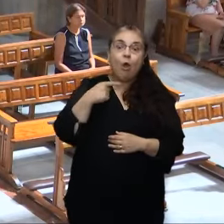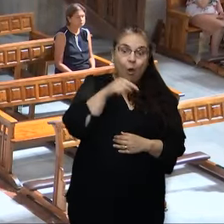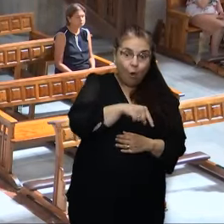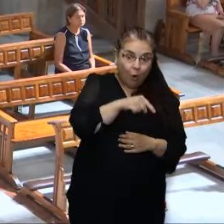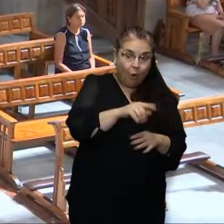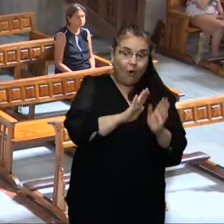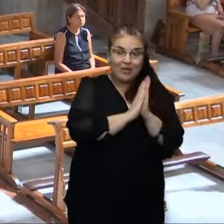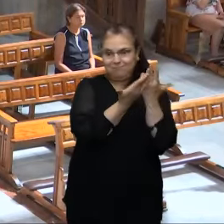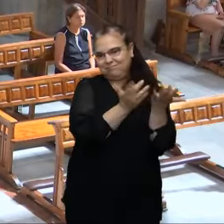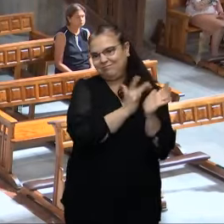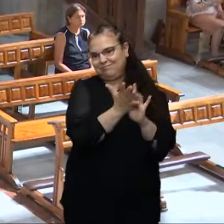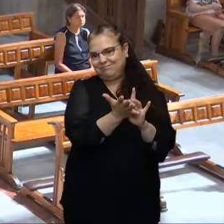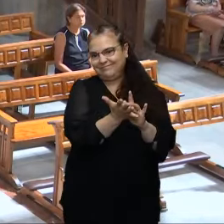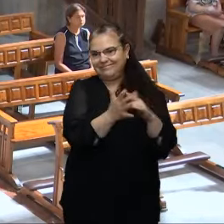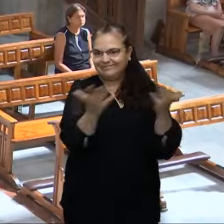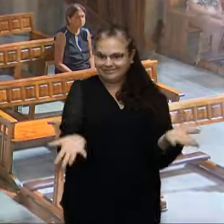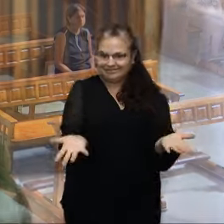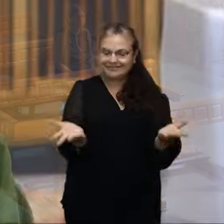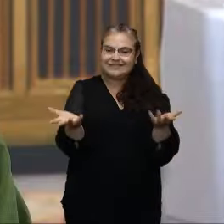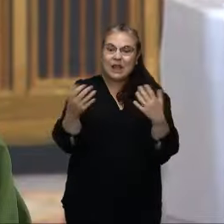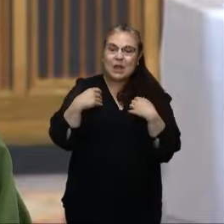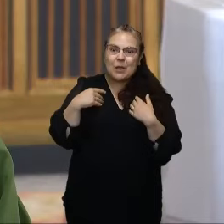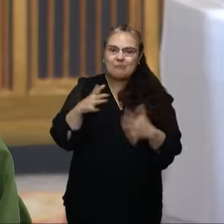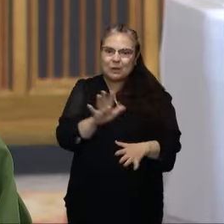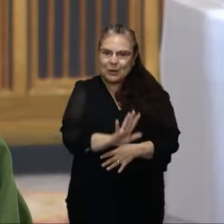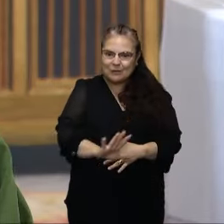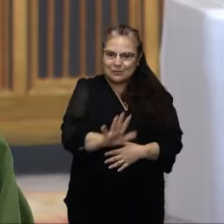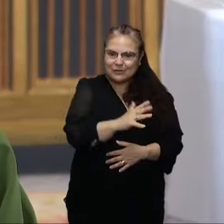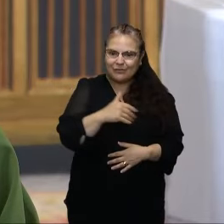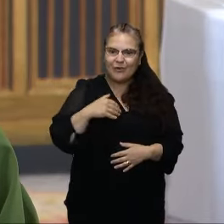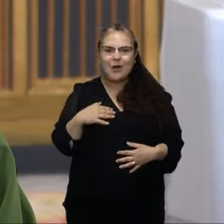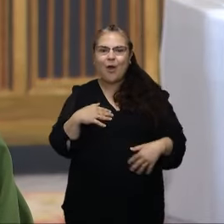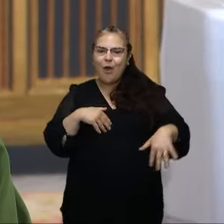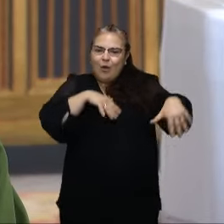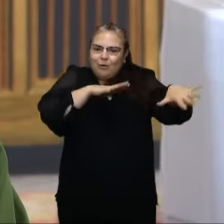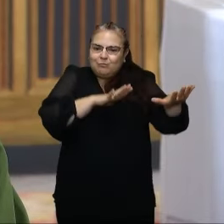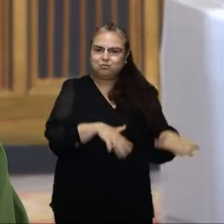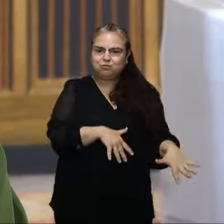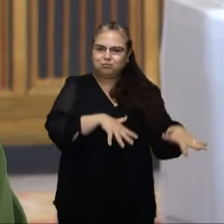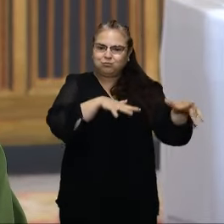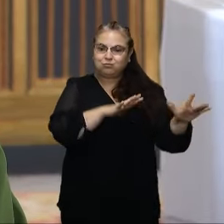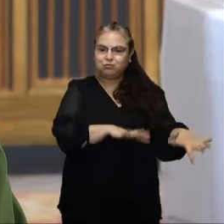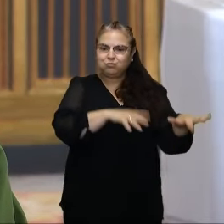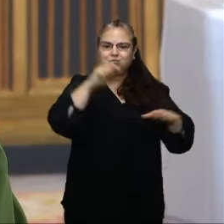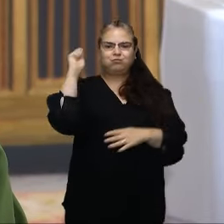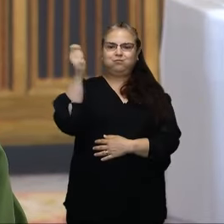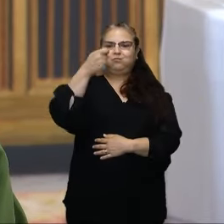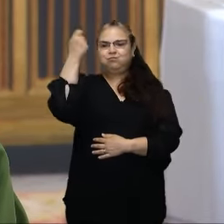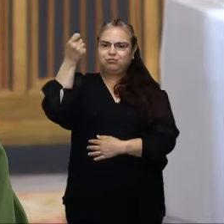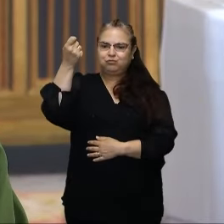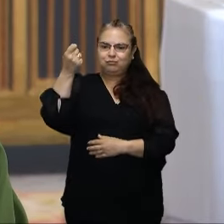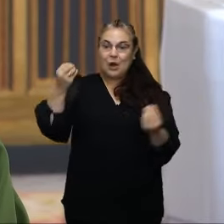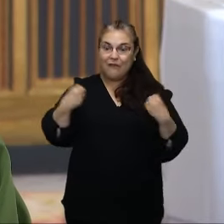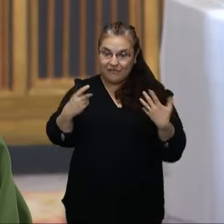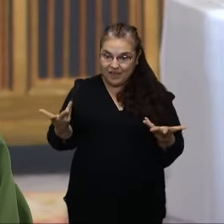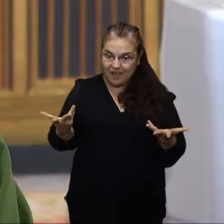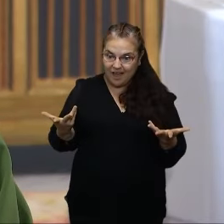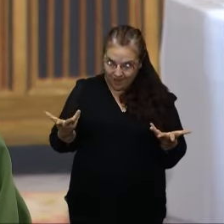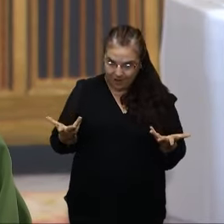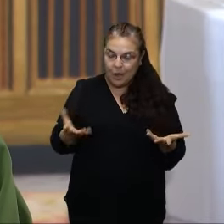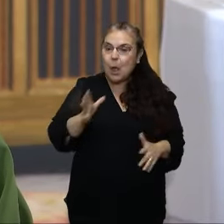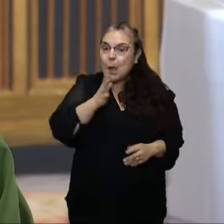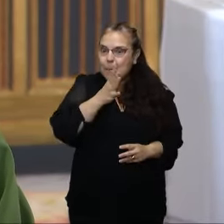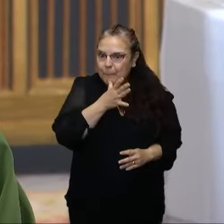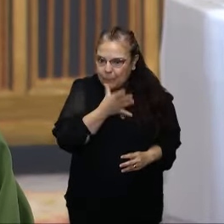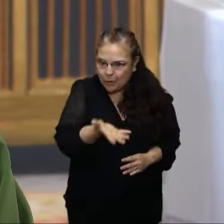hoy pudiera ser una especie de marcha triunfal por la vida. Está la curación de la